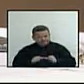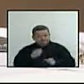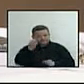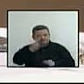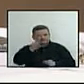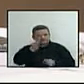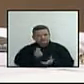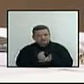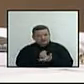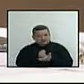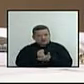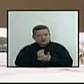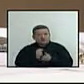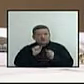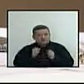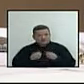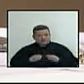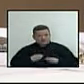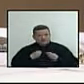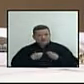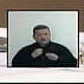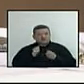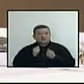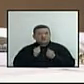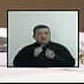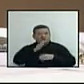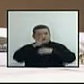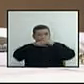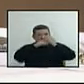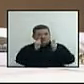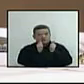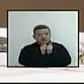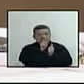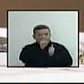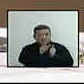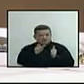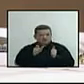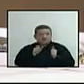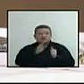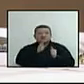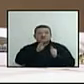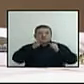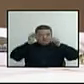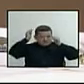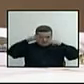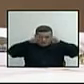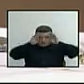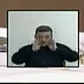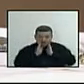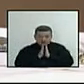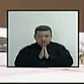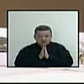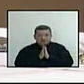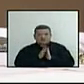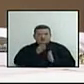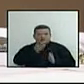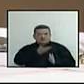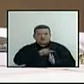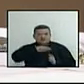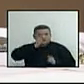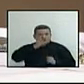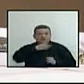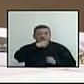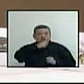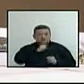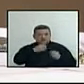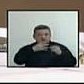que gocemos de tu heredad junto con tus elegidos, con María la Virgen, Madre de Dios, San José su